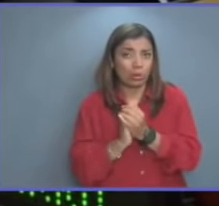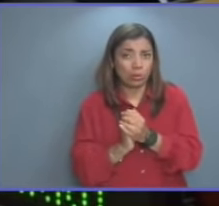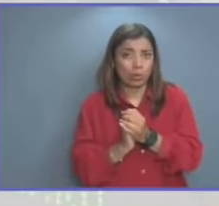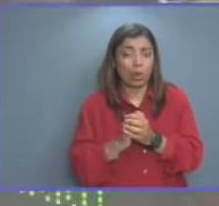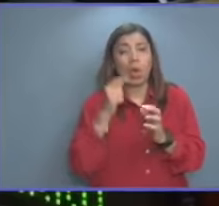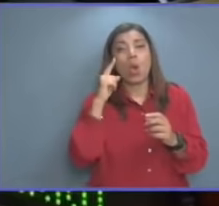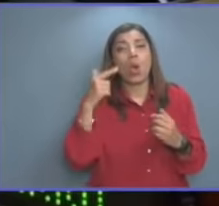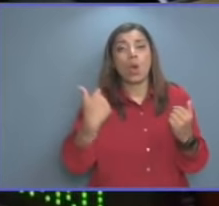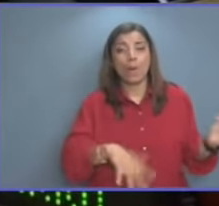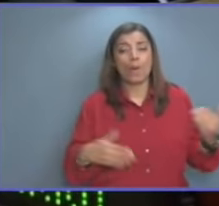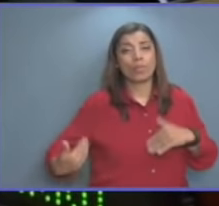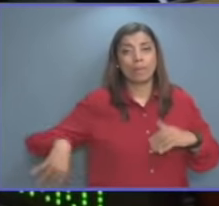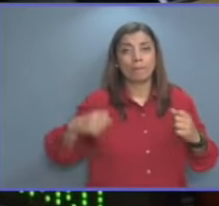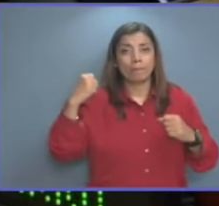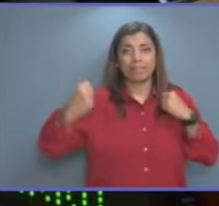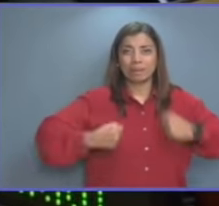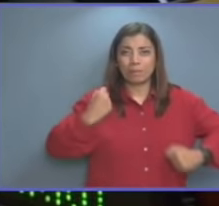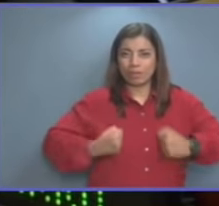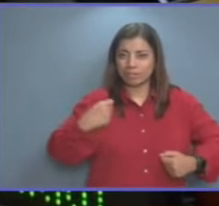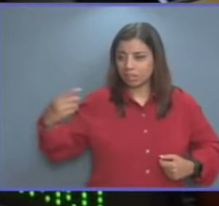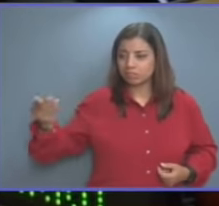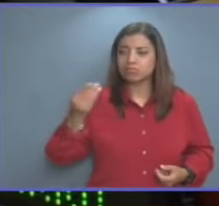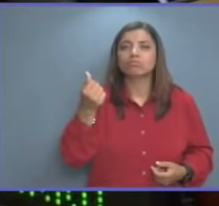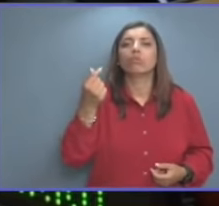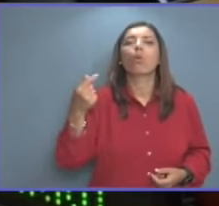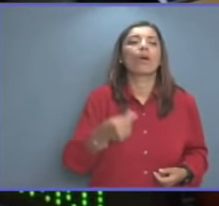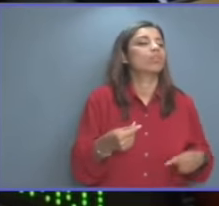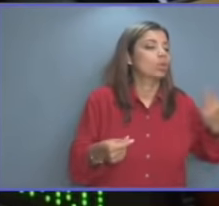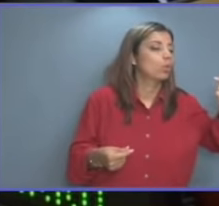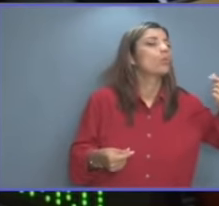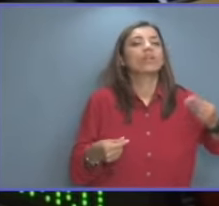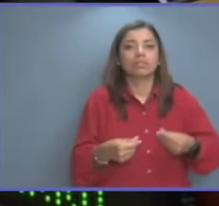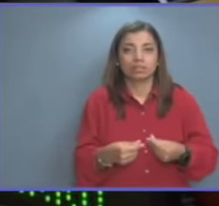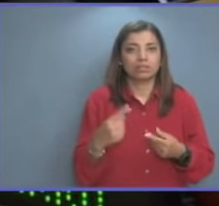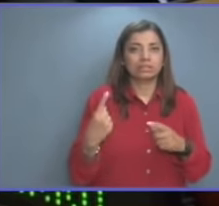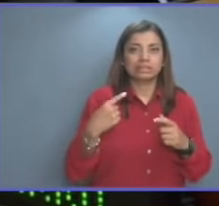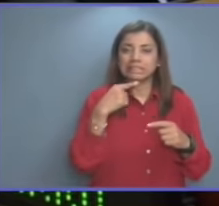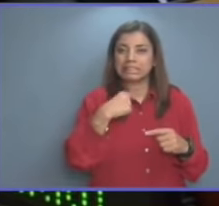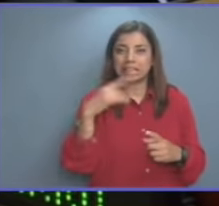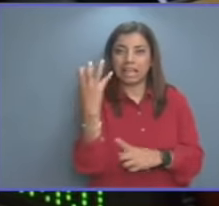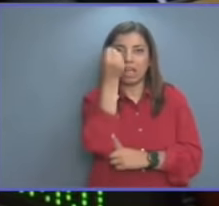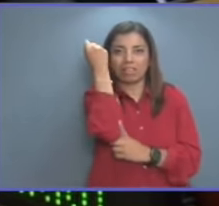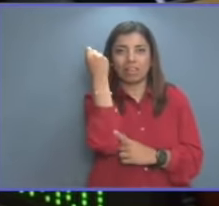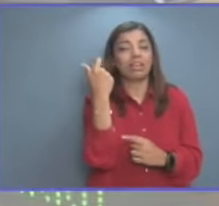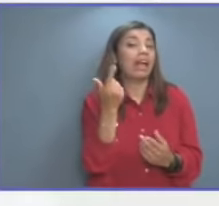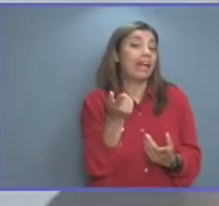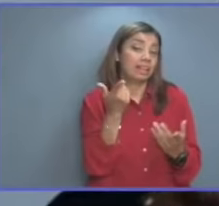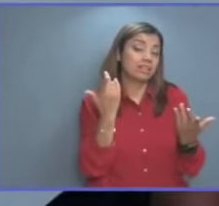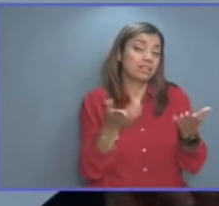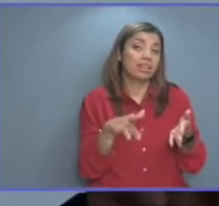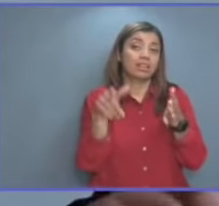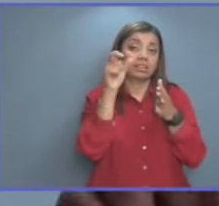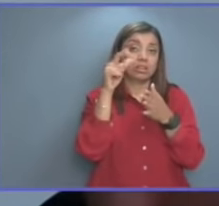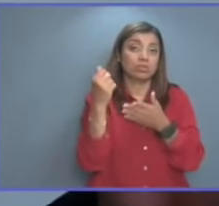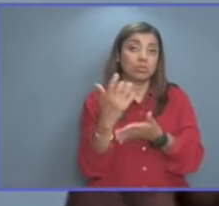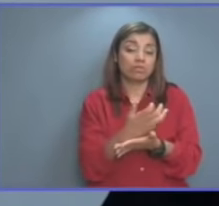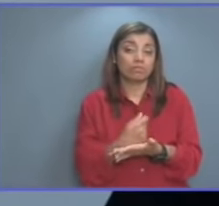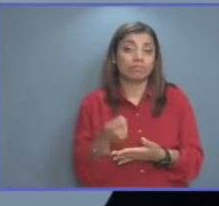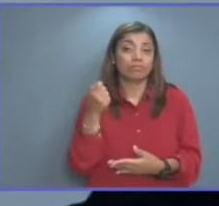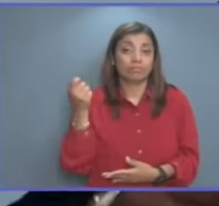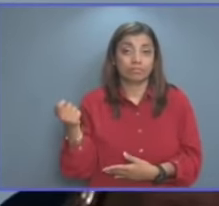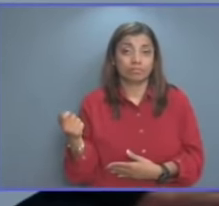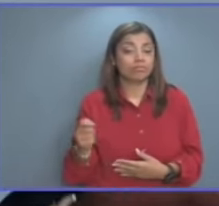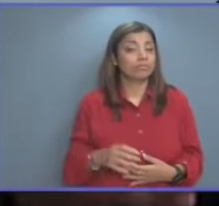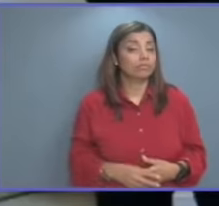deportivas que esta ley trae y mayores ingresos para la institución el presidente de la